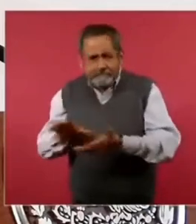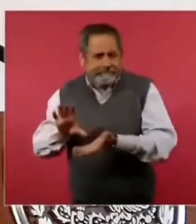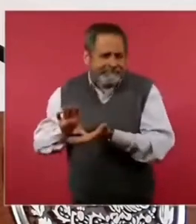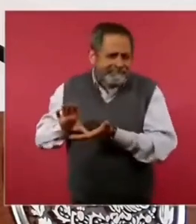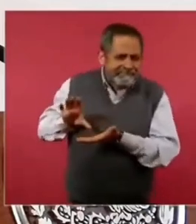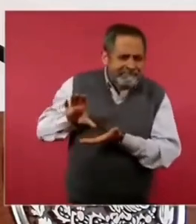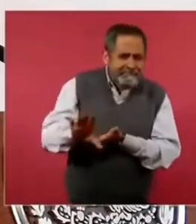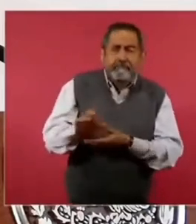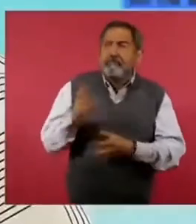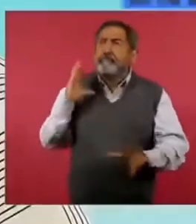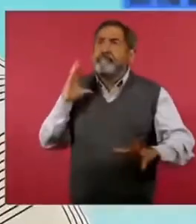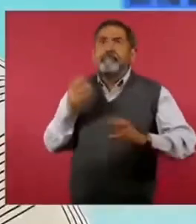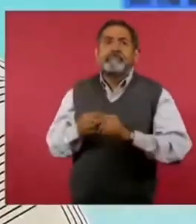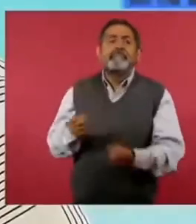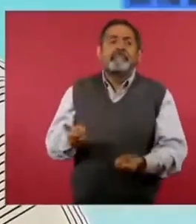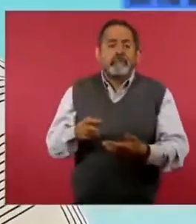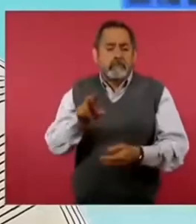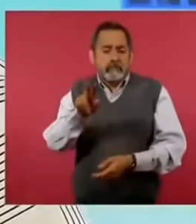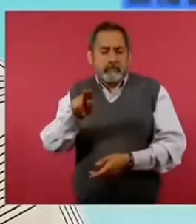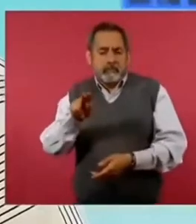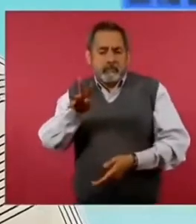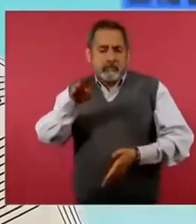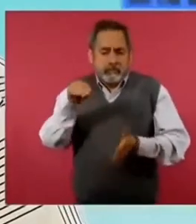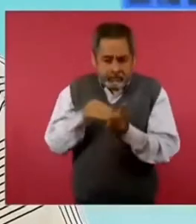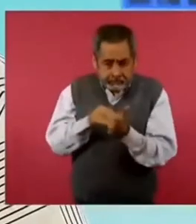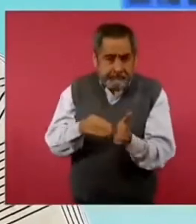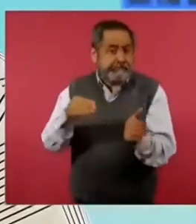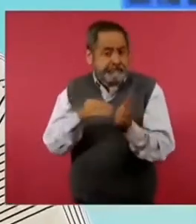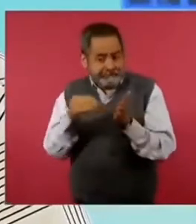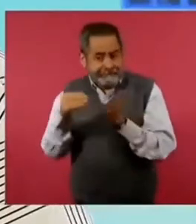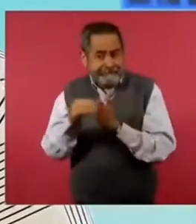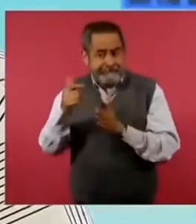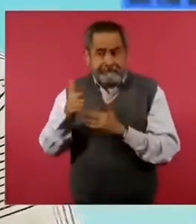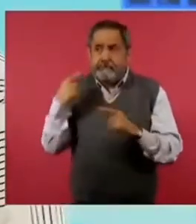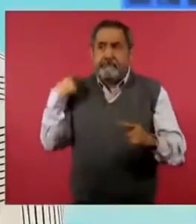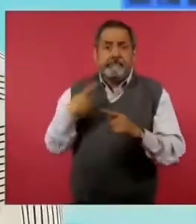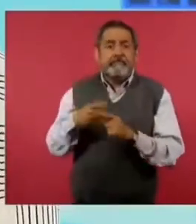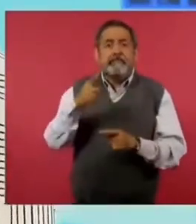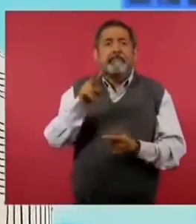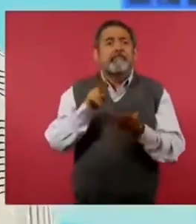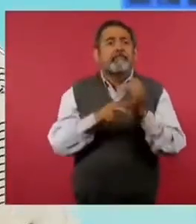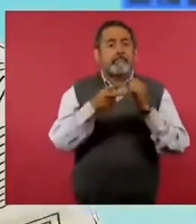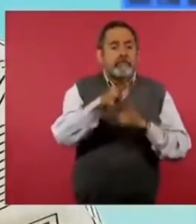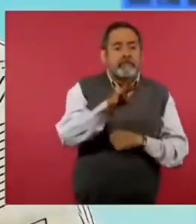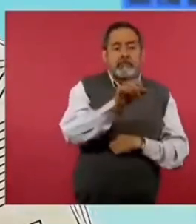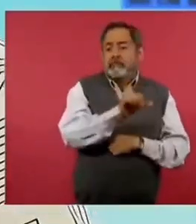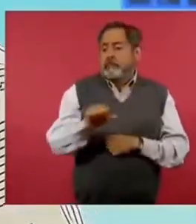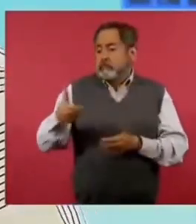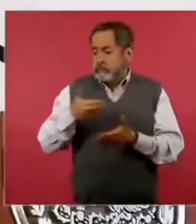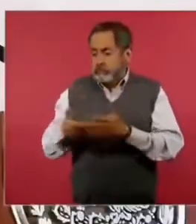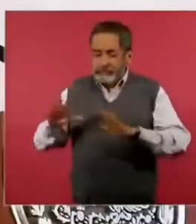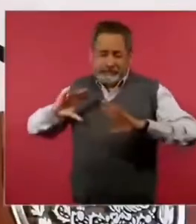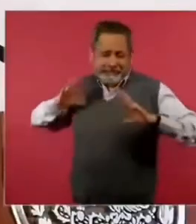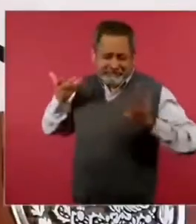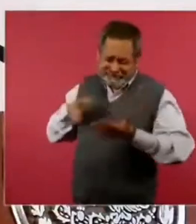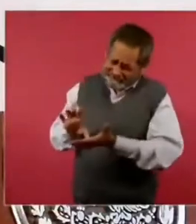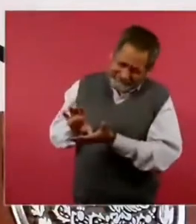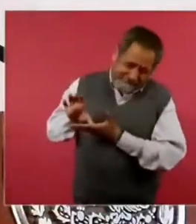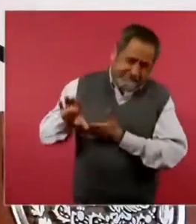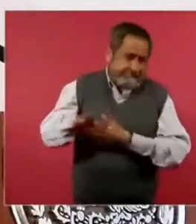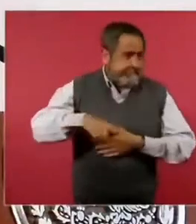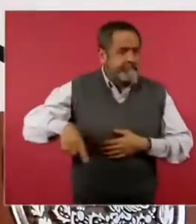inversión histórica de más de 84 mil millones de pesos desde 2019 a la fecha. En la siguiente